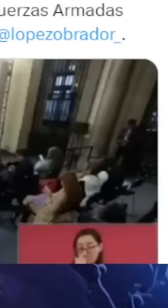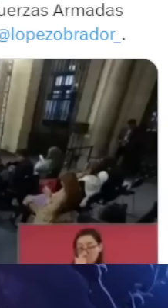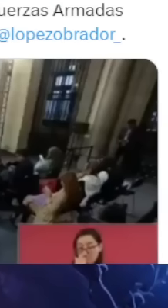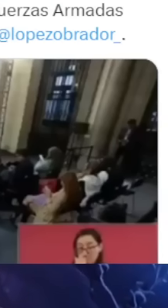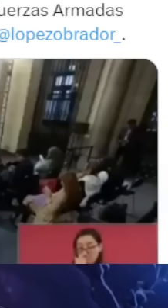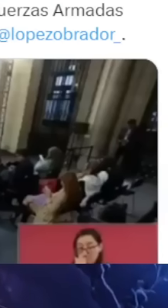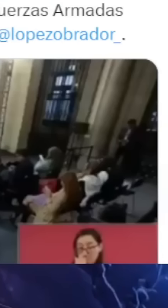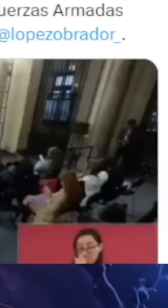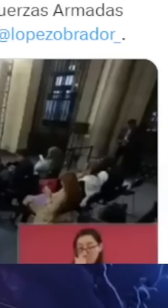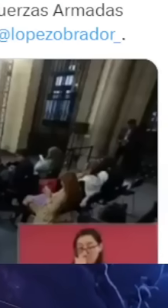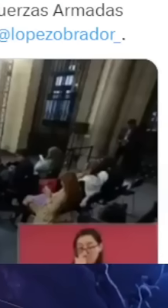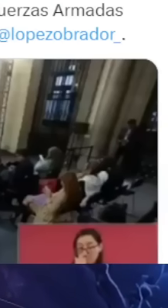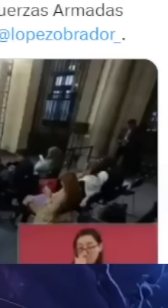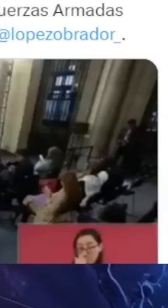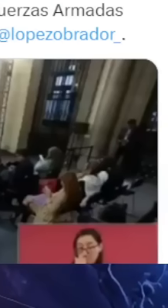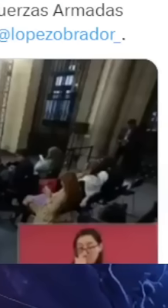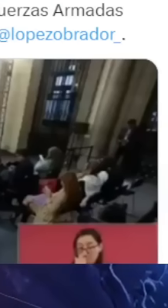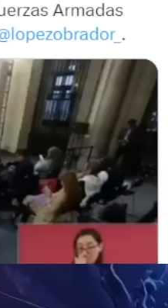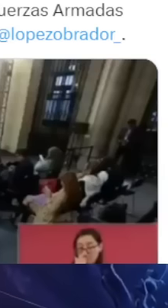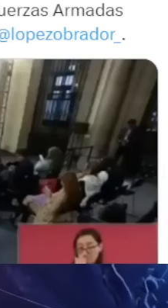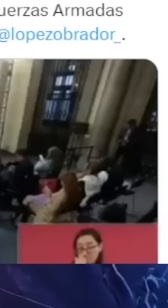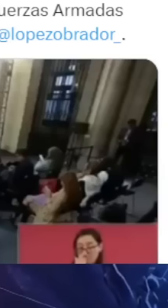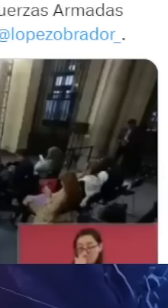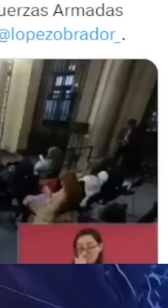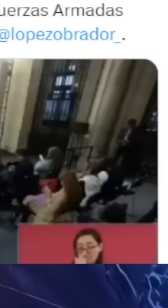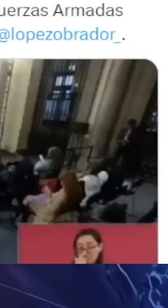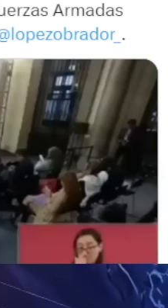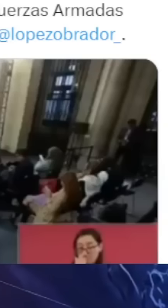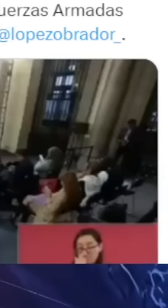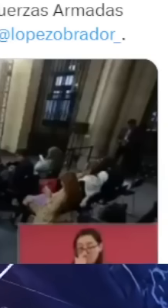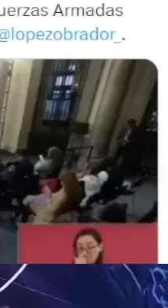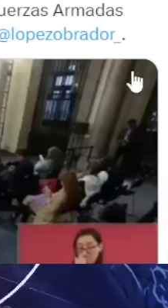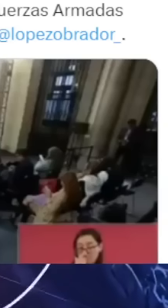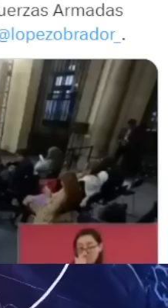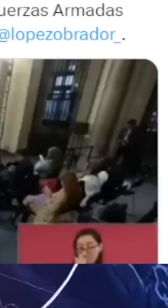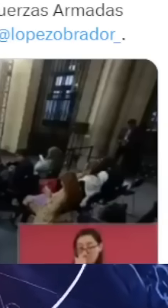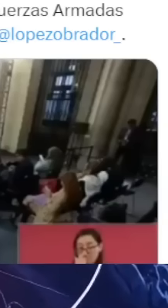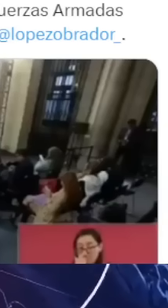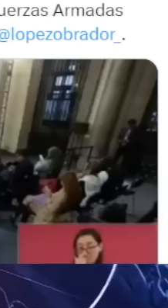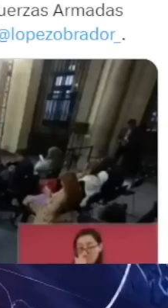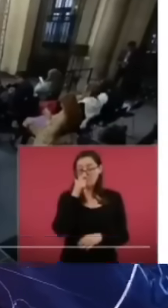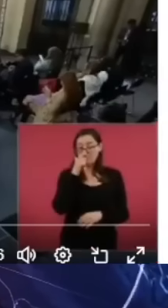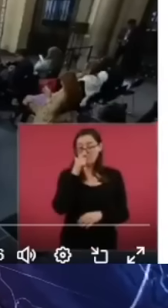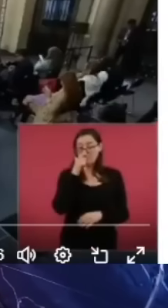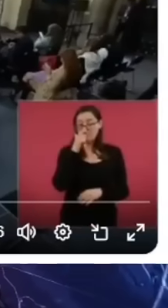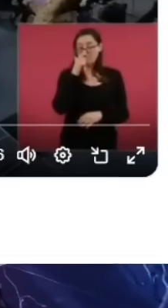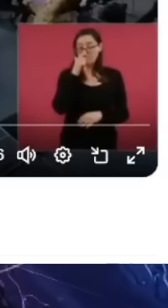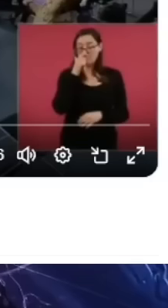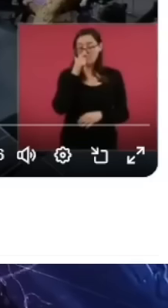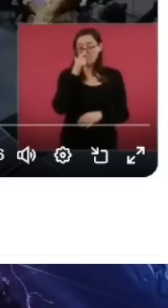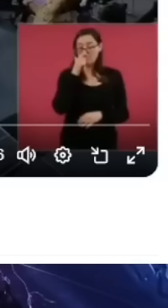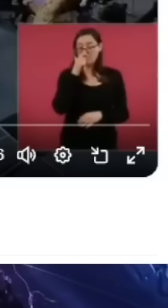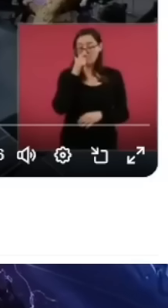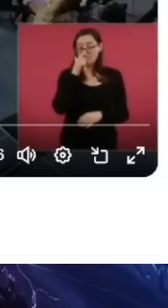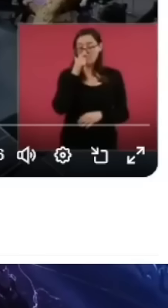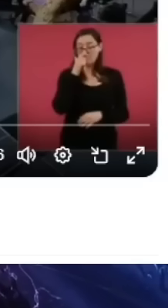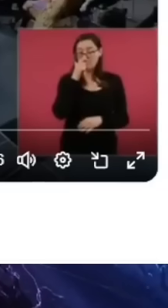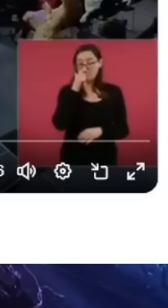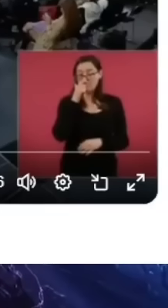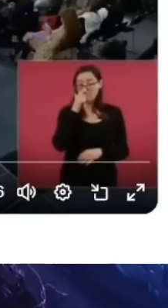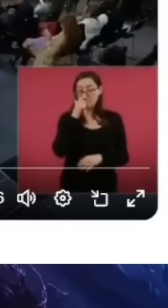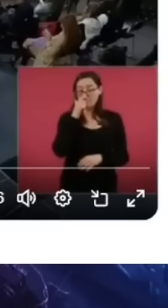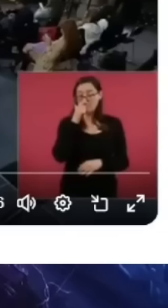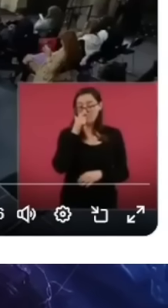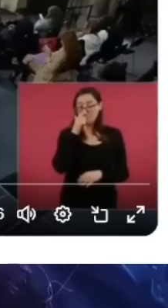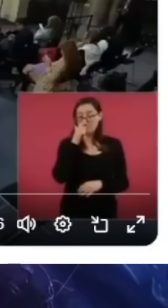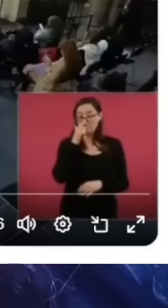enviemos a las fuerzas armadas para arrestarlos el pueblo respaldará a presidente López Obrador Qué opinan ustedes de esta